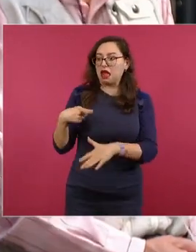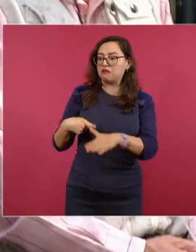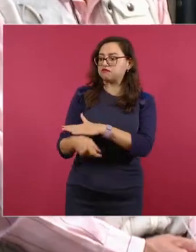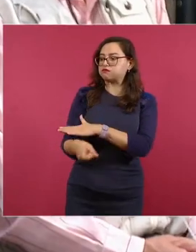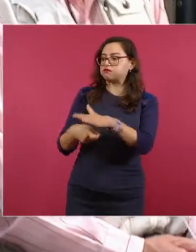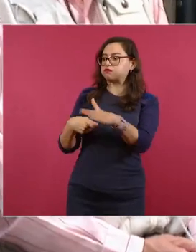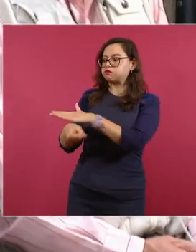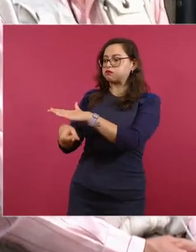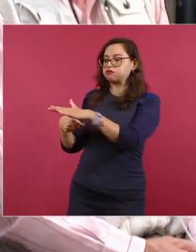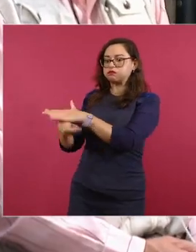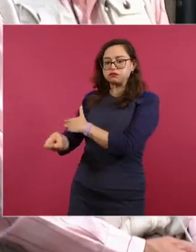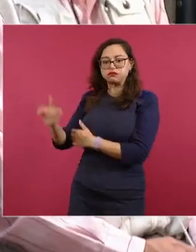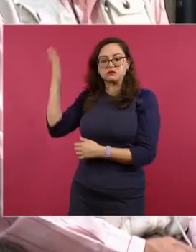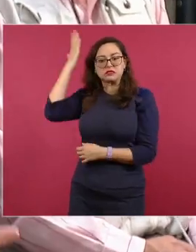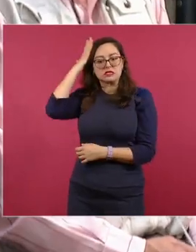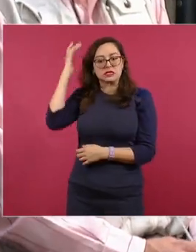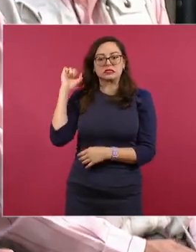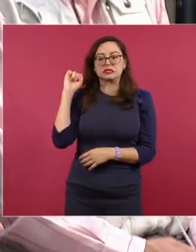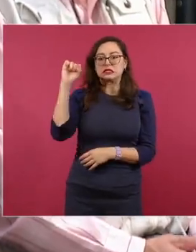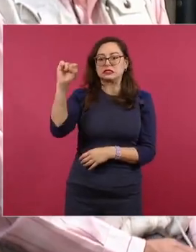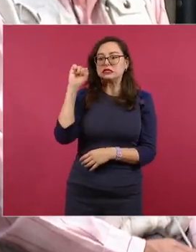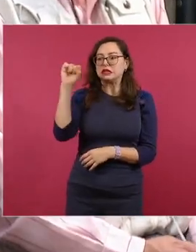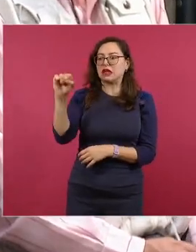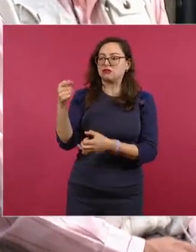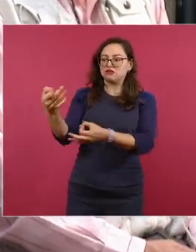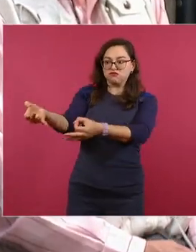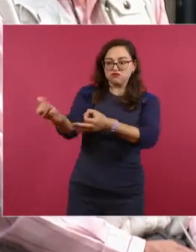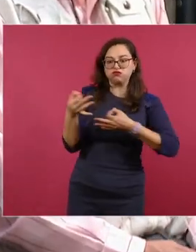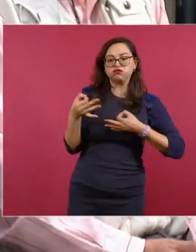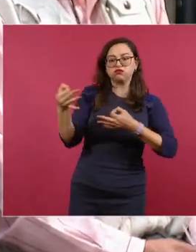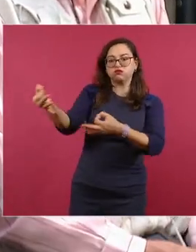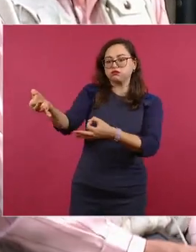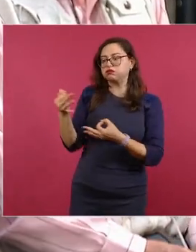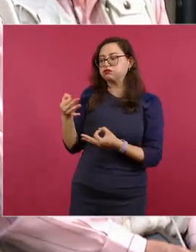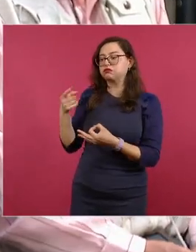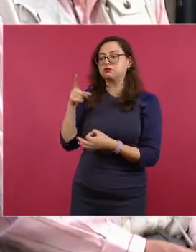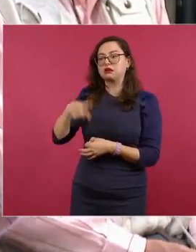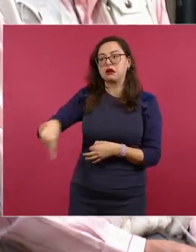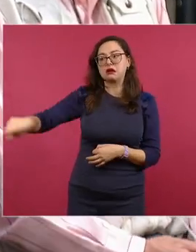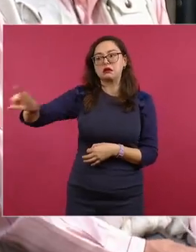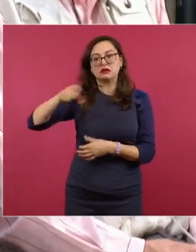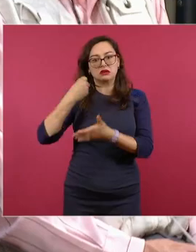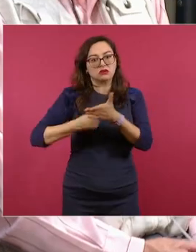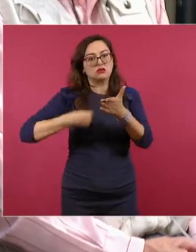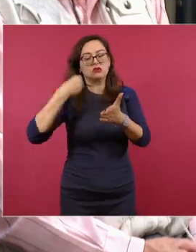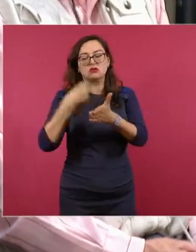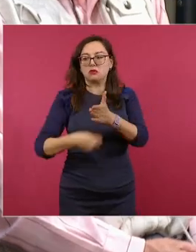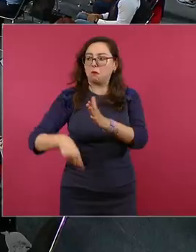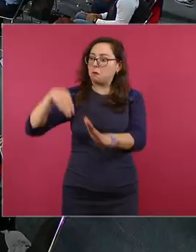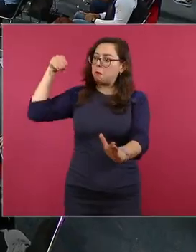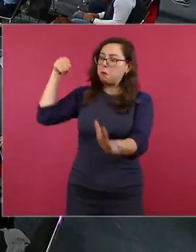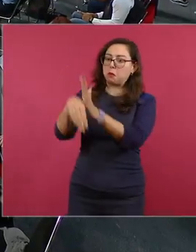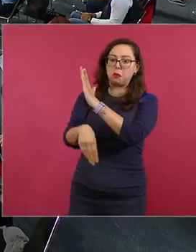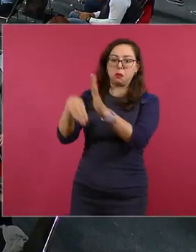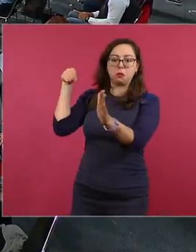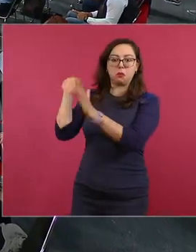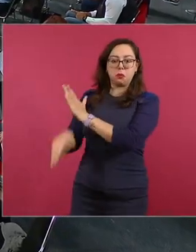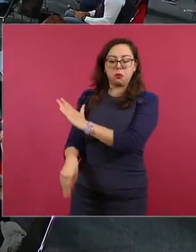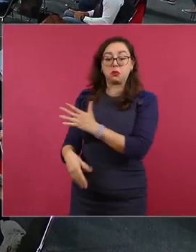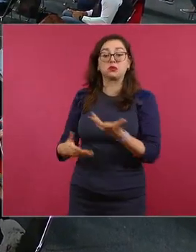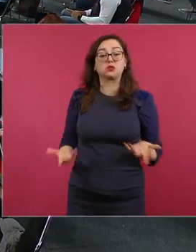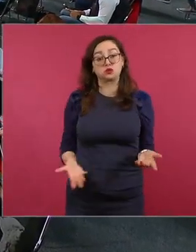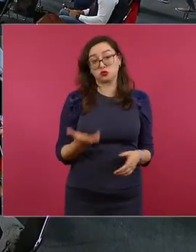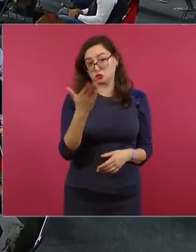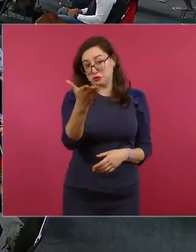corromper, para pervertir y para romper los movimientos sociales y los movimientos democráticos. Ustedes lo